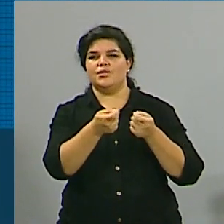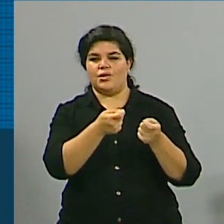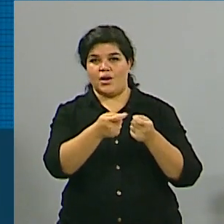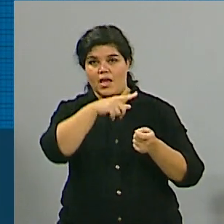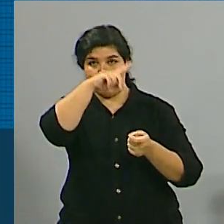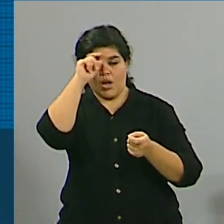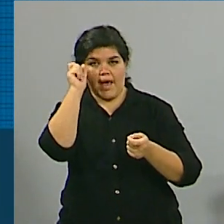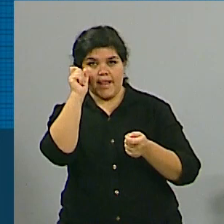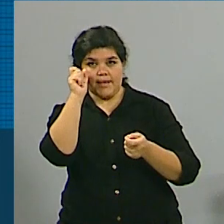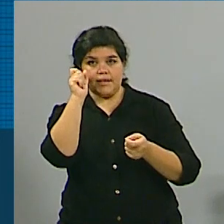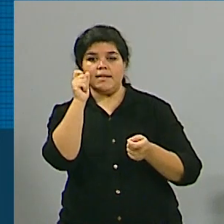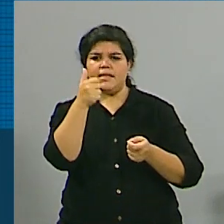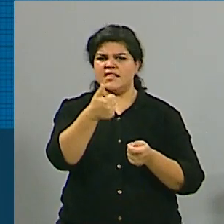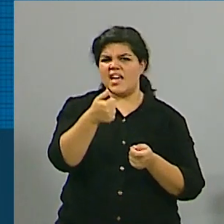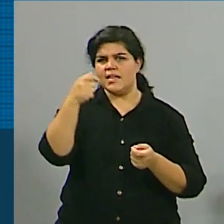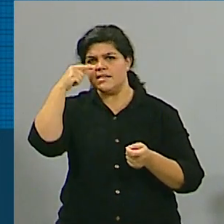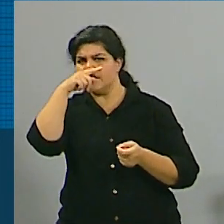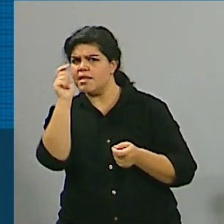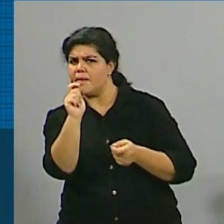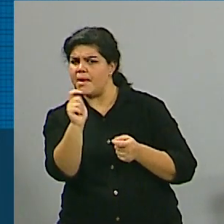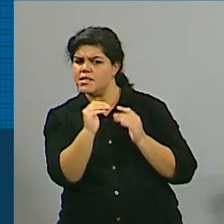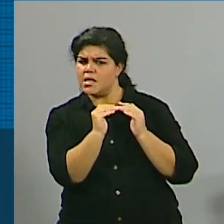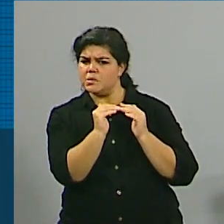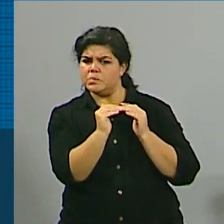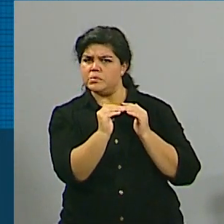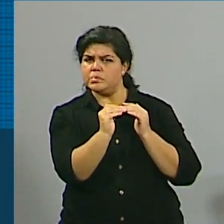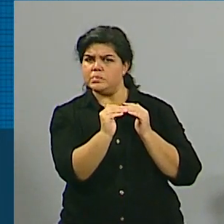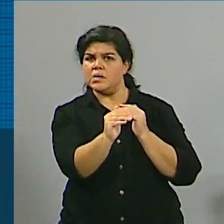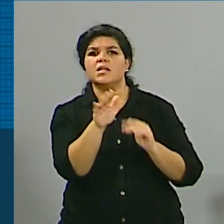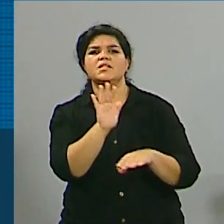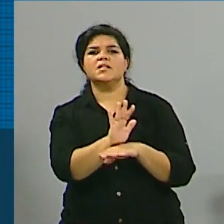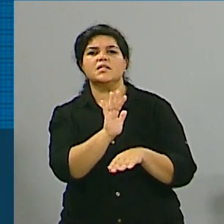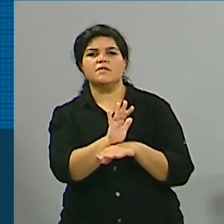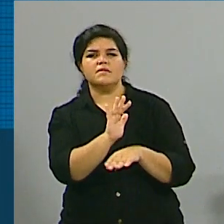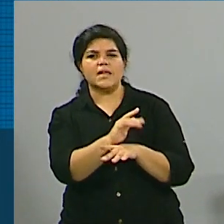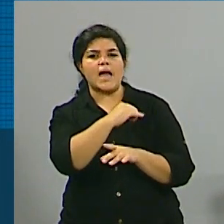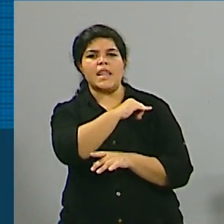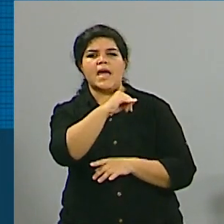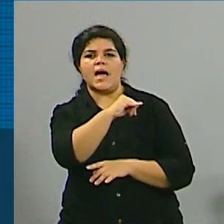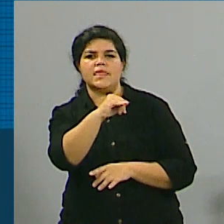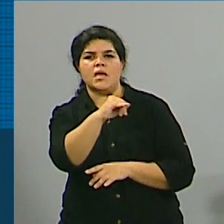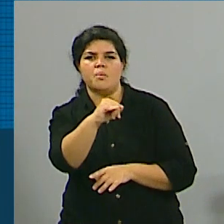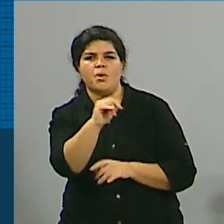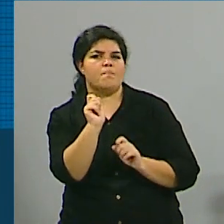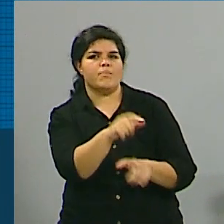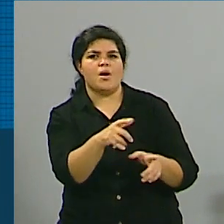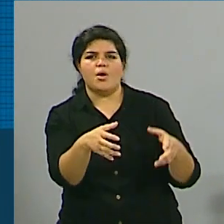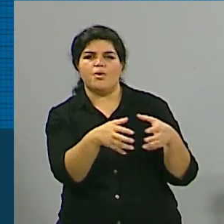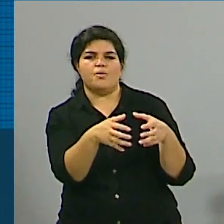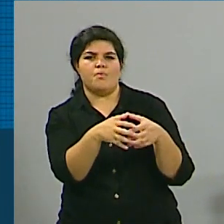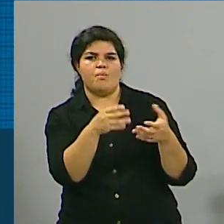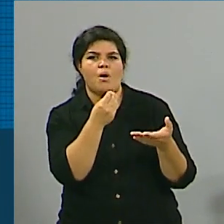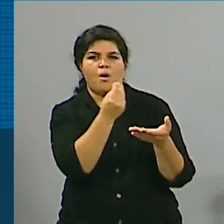meses, pero que esta estabilidad de sus imágenes representan un diferencial negativo para su propia